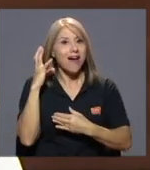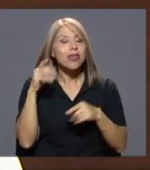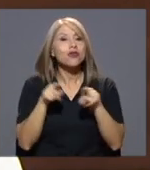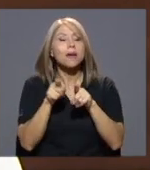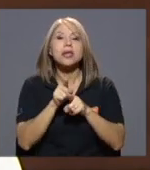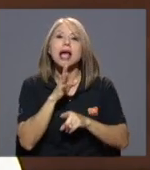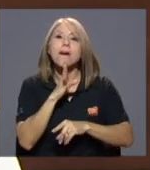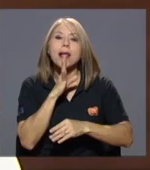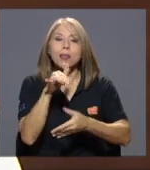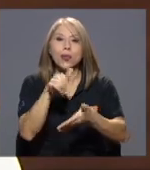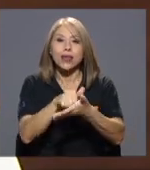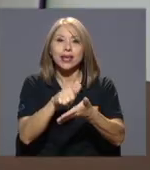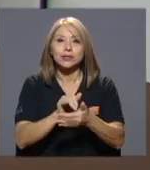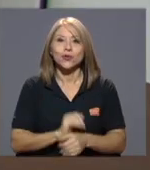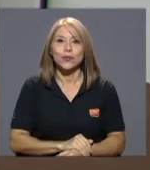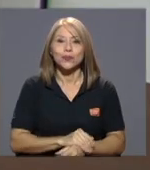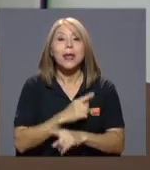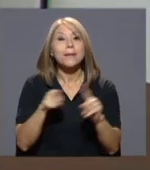muy importante